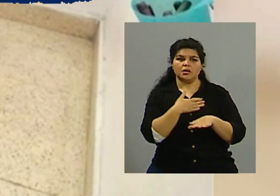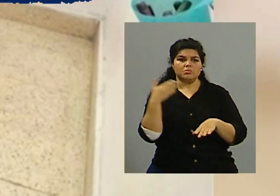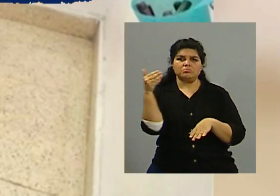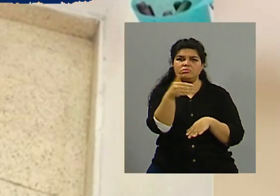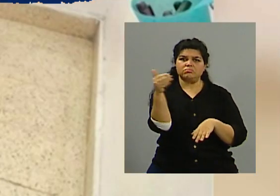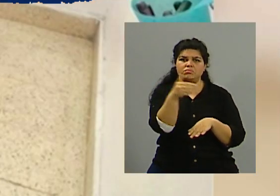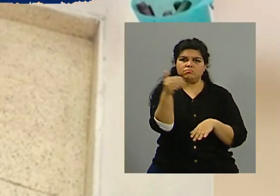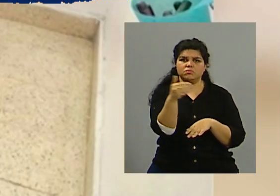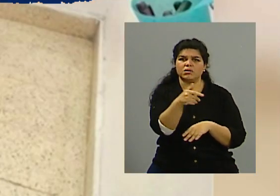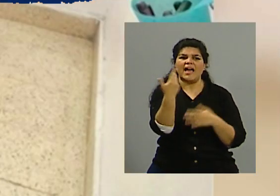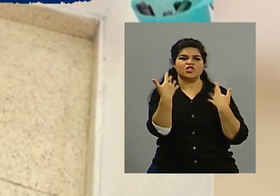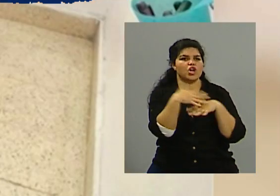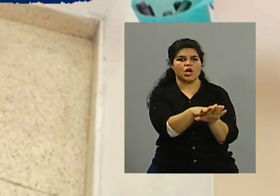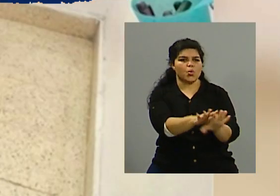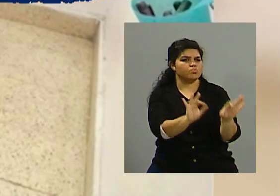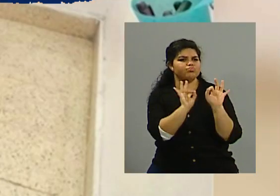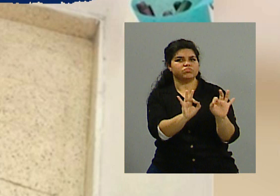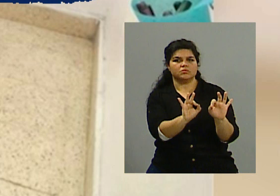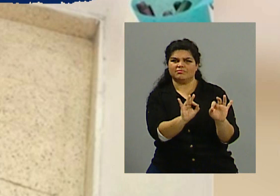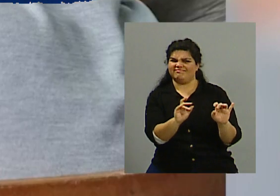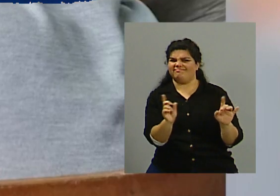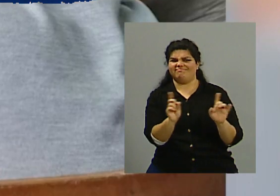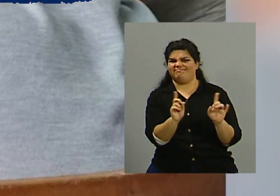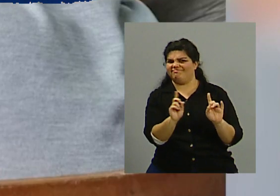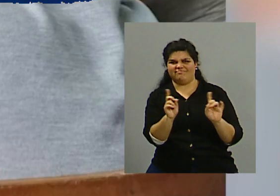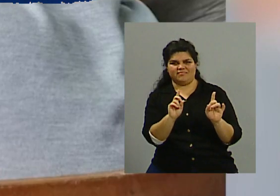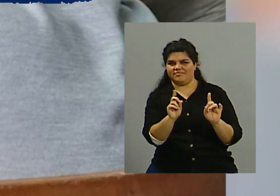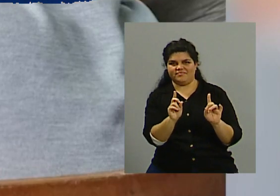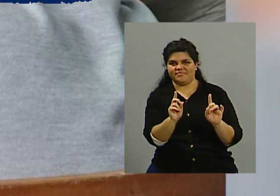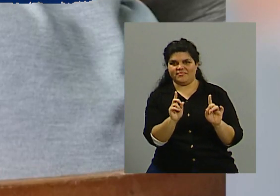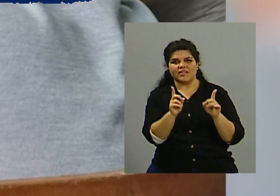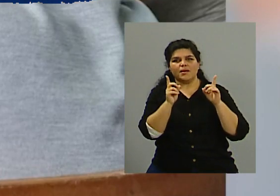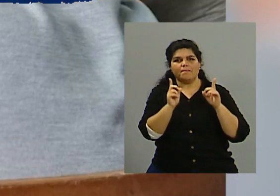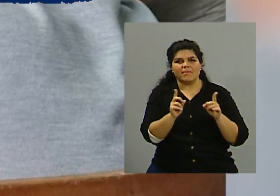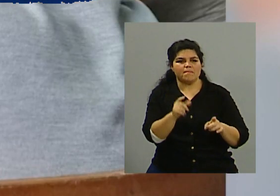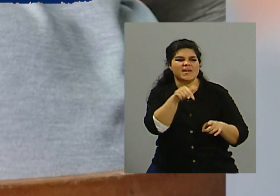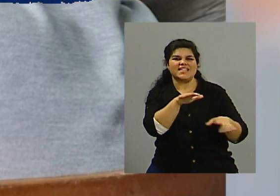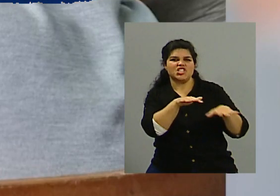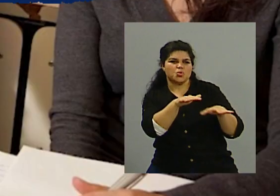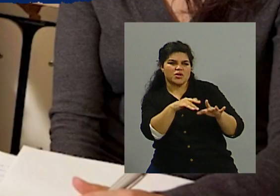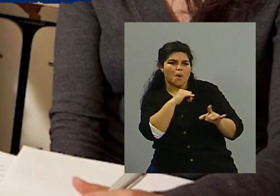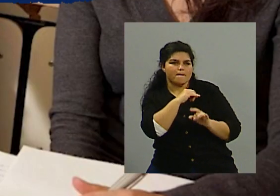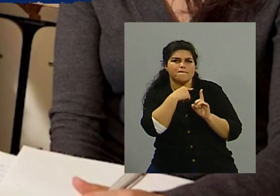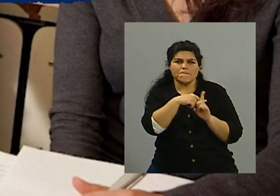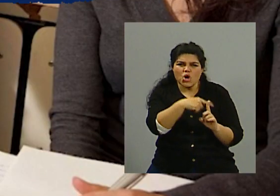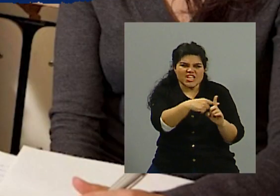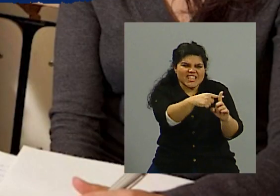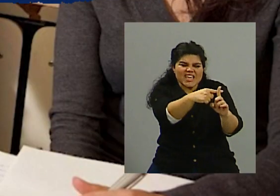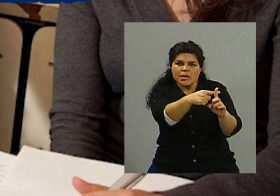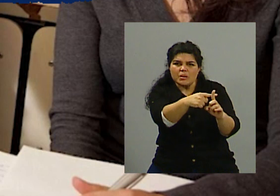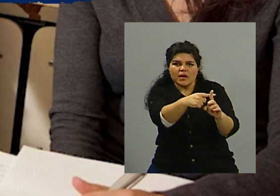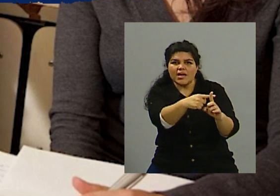es así. Ujú. Y por lo tanto, en esos casos, yo no podría decir que es una situación positiva la que